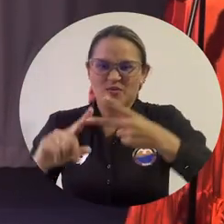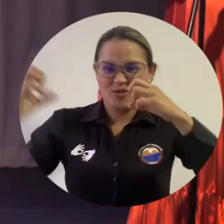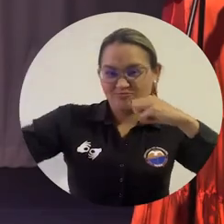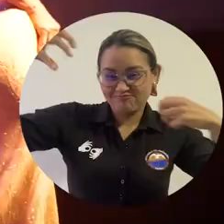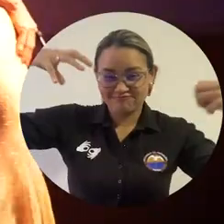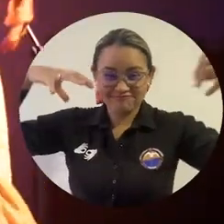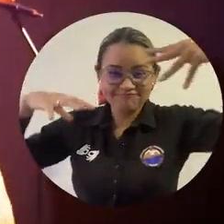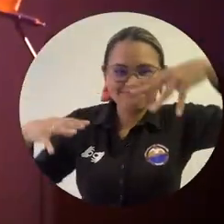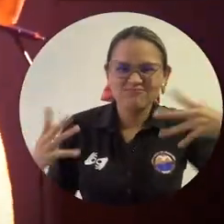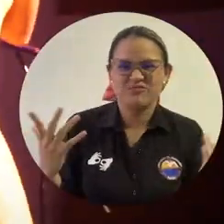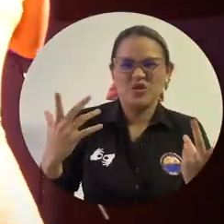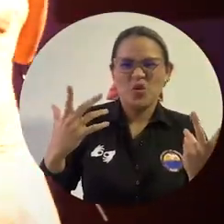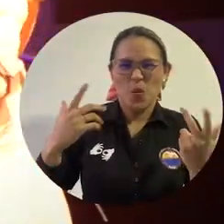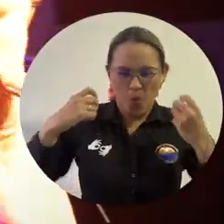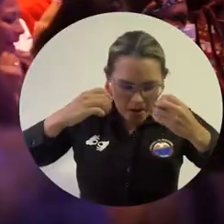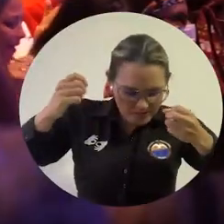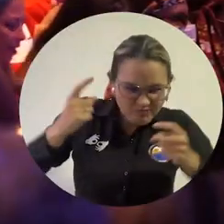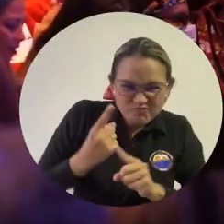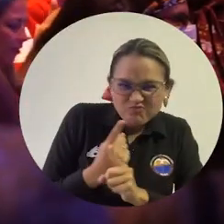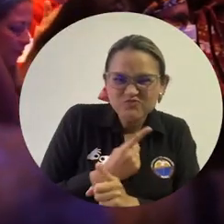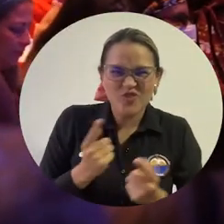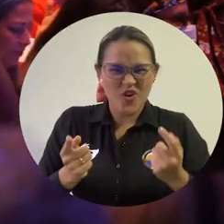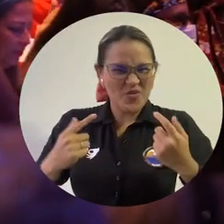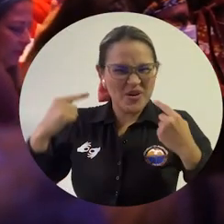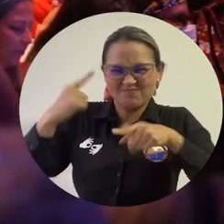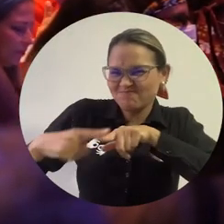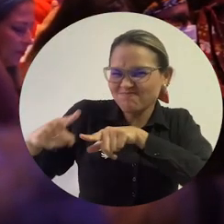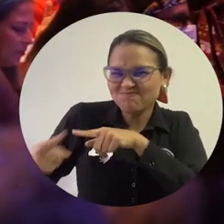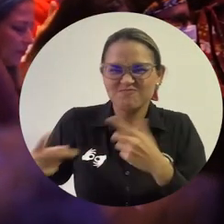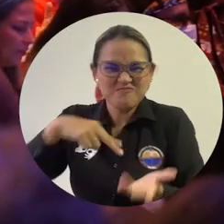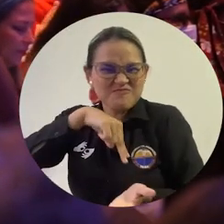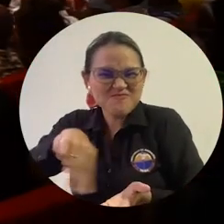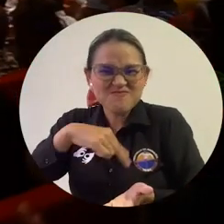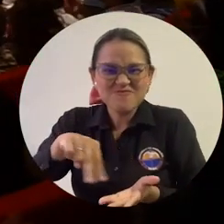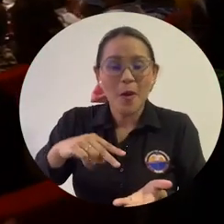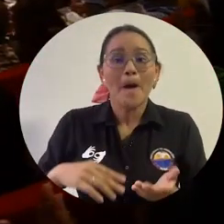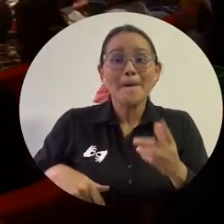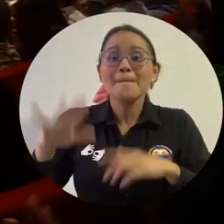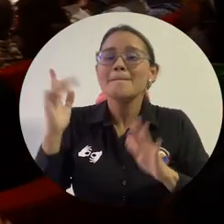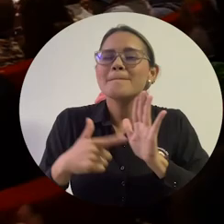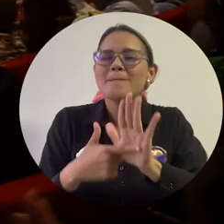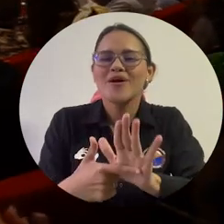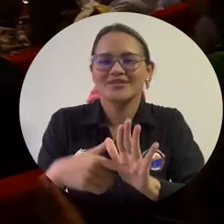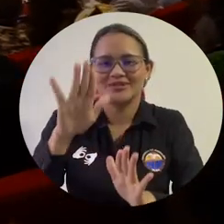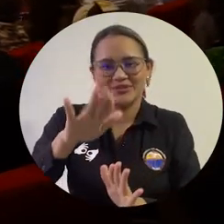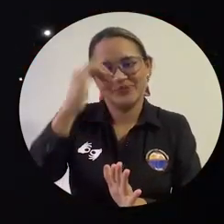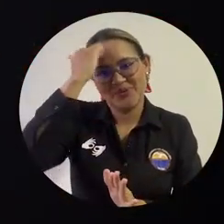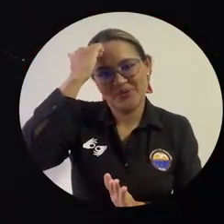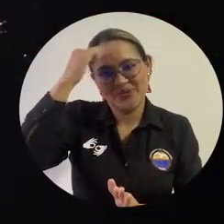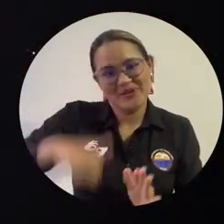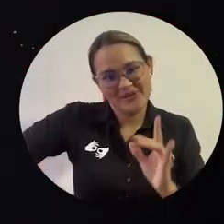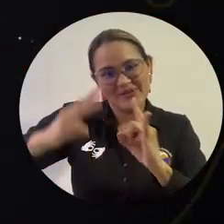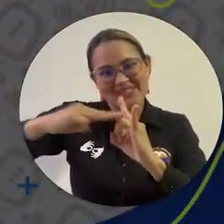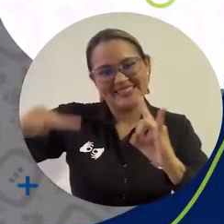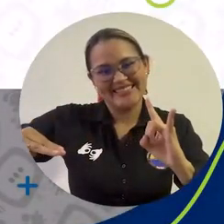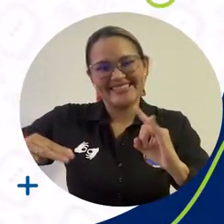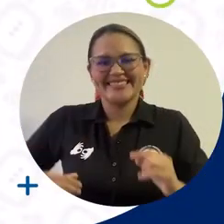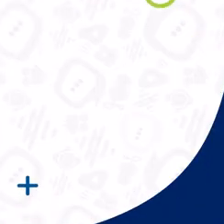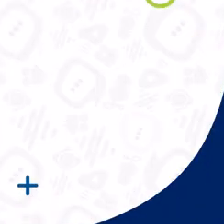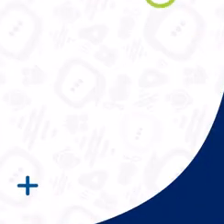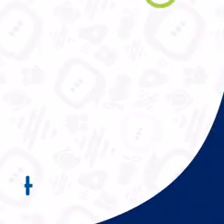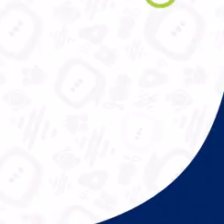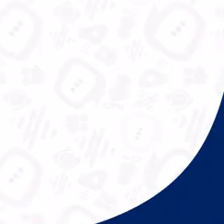reconocimientos, con luces, performances y concursos a bordo, que exaltó el compromiso del cuerpo docente de esta casa de estudios